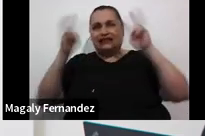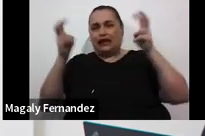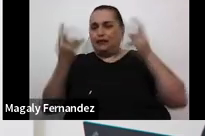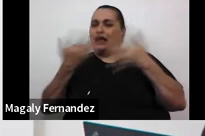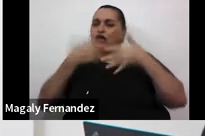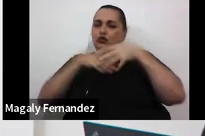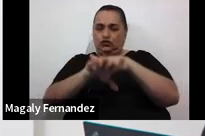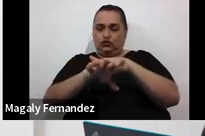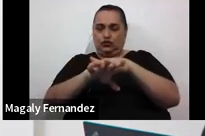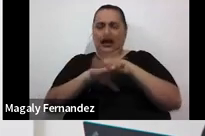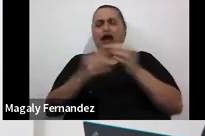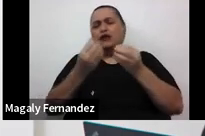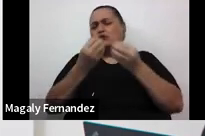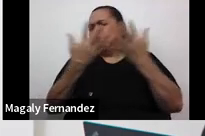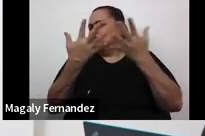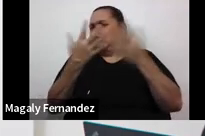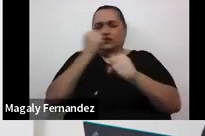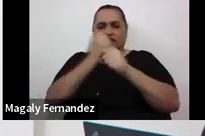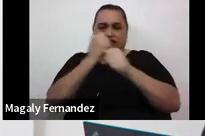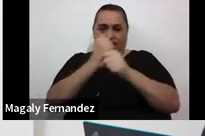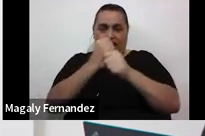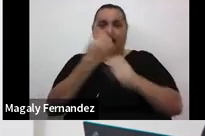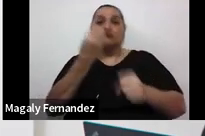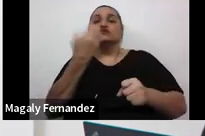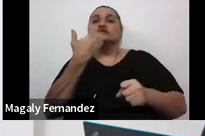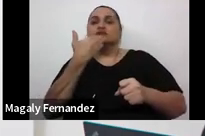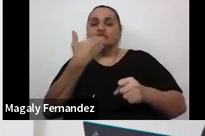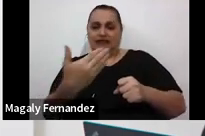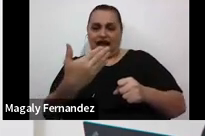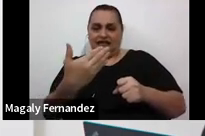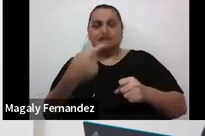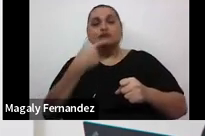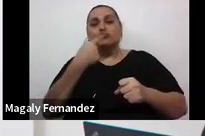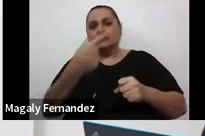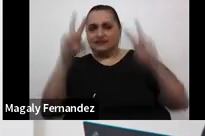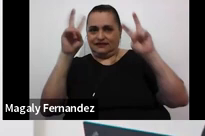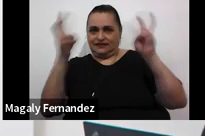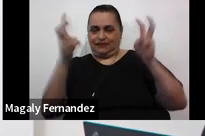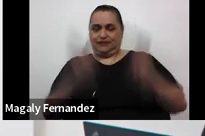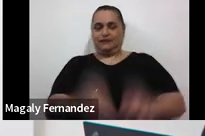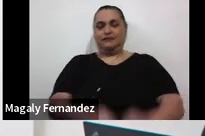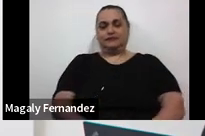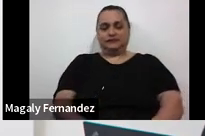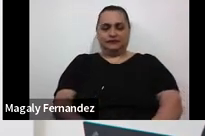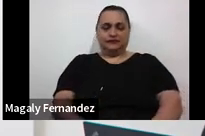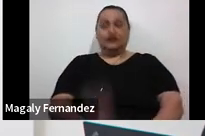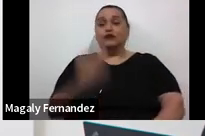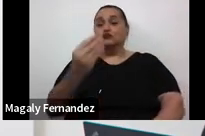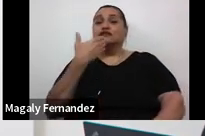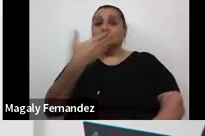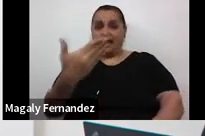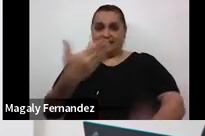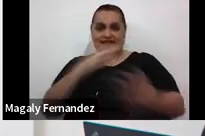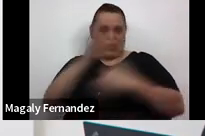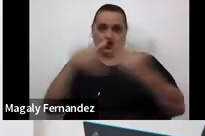ahí hay muchísimo que trabajar así es que muchísimas gracias por por mencionar el tema Muchas gracias a todas